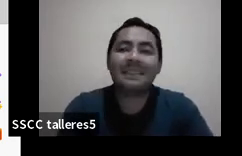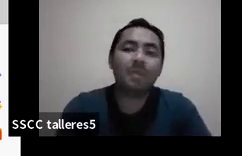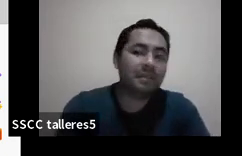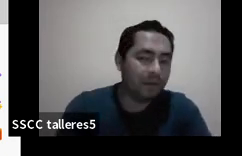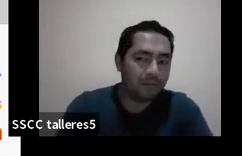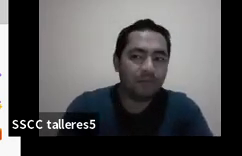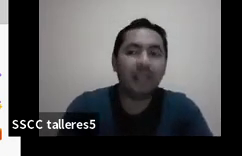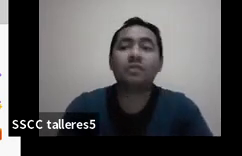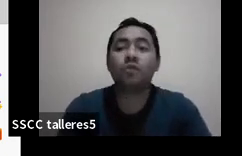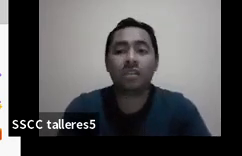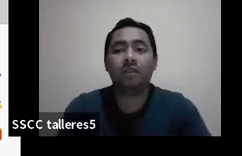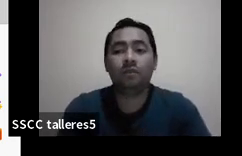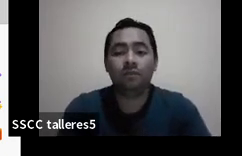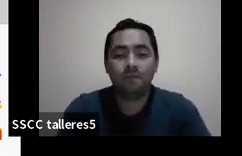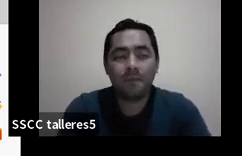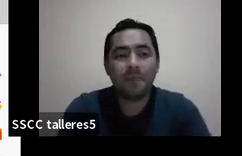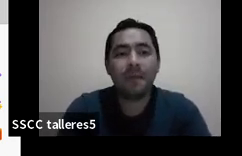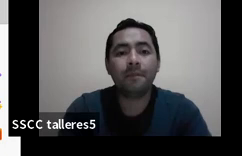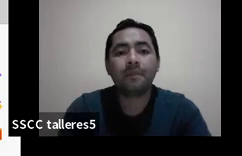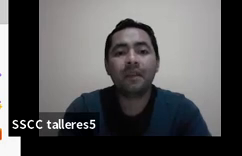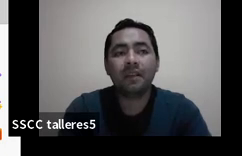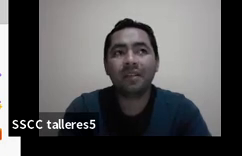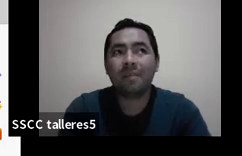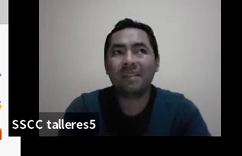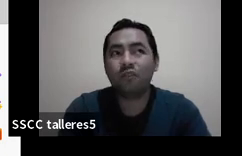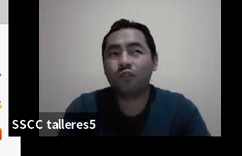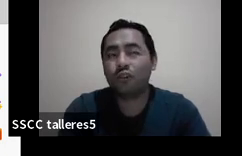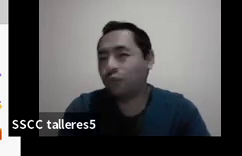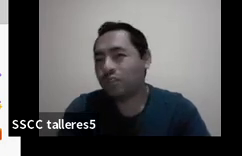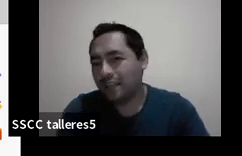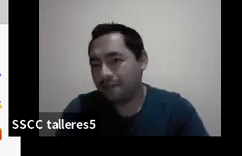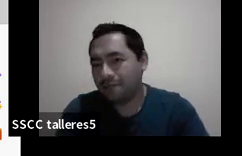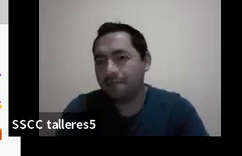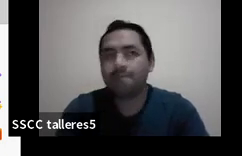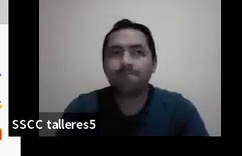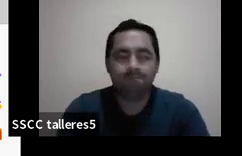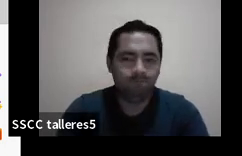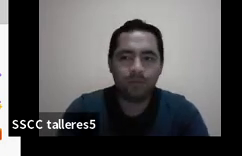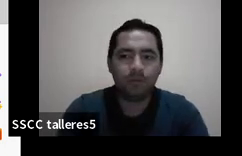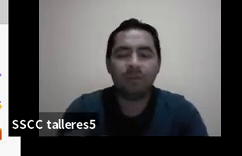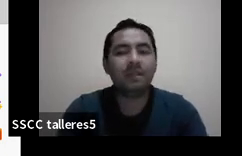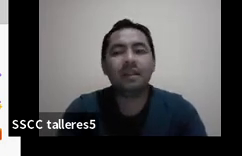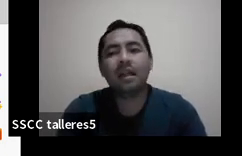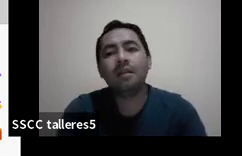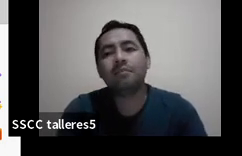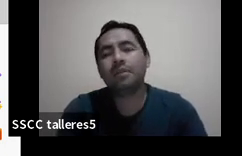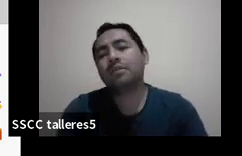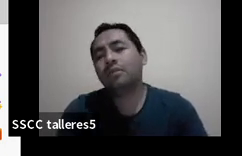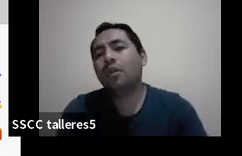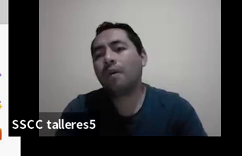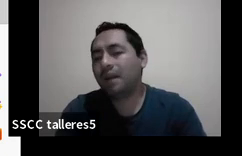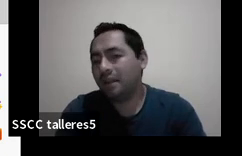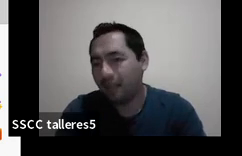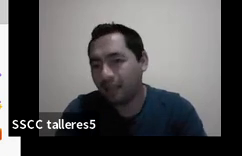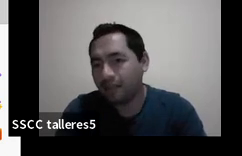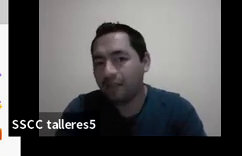Entonces, así aprendiste a hablar, escuchando, ¿ya? Entonces, ¿qué pasa si un sordo no escucha nada? Absolutamente nada, pues